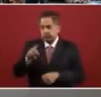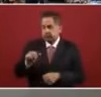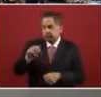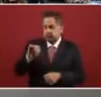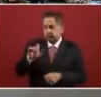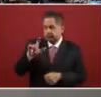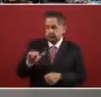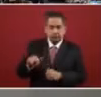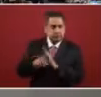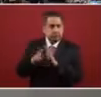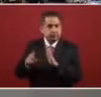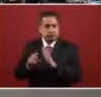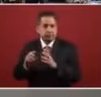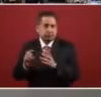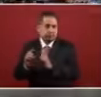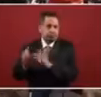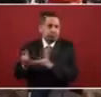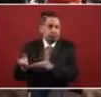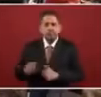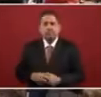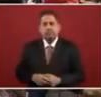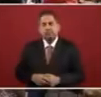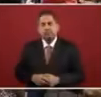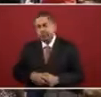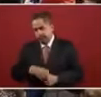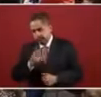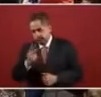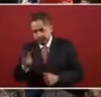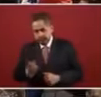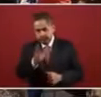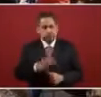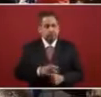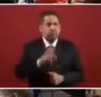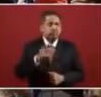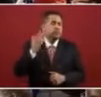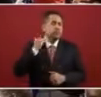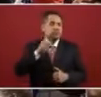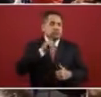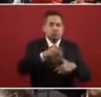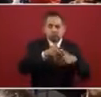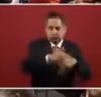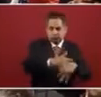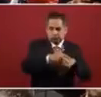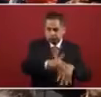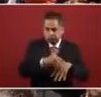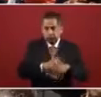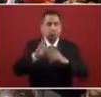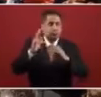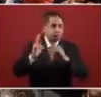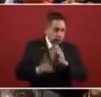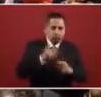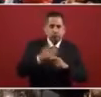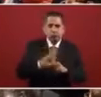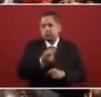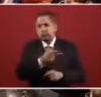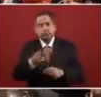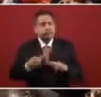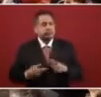Embargo. Son dos preguntas. Con las marchas de mujeres exigiendo seguridad se revivió el tema de los